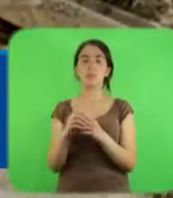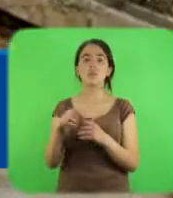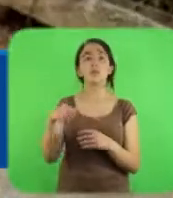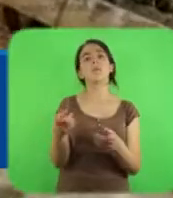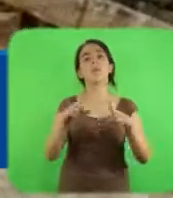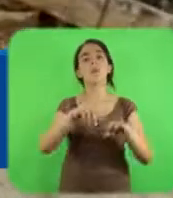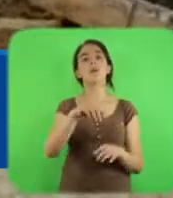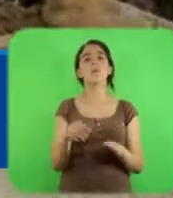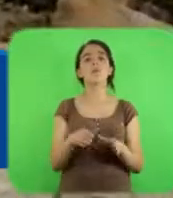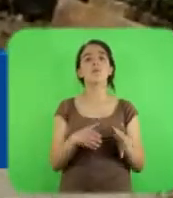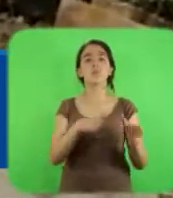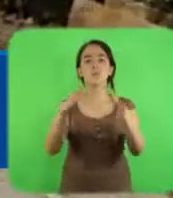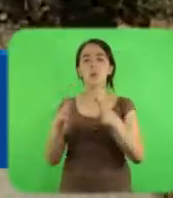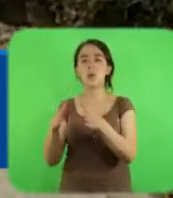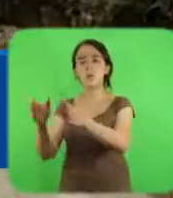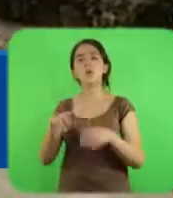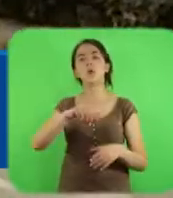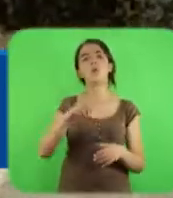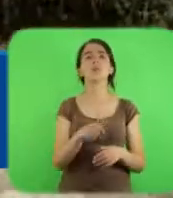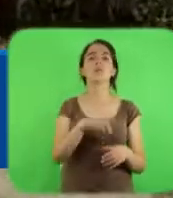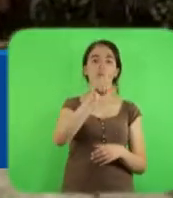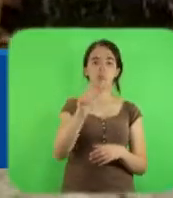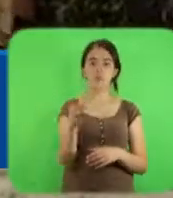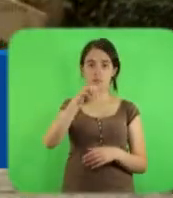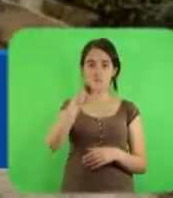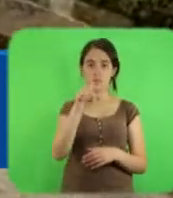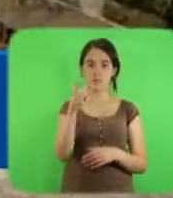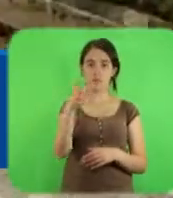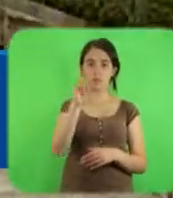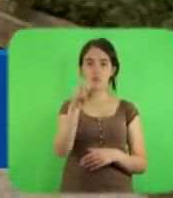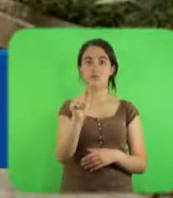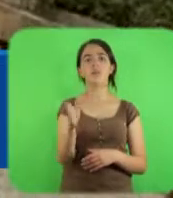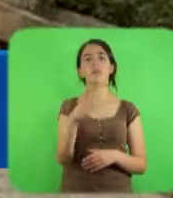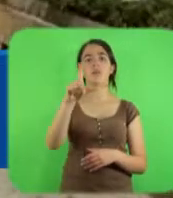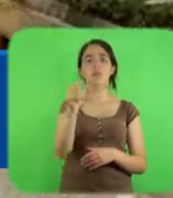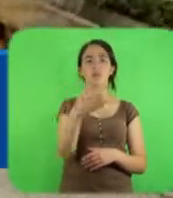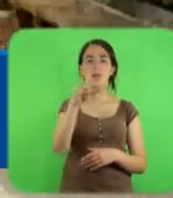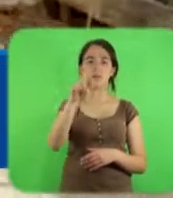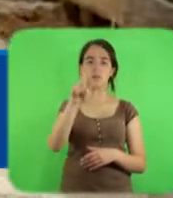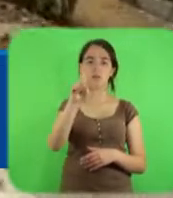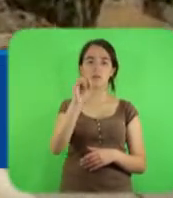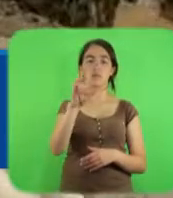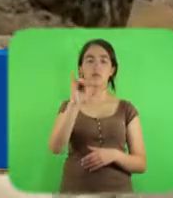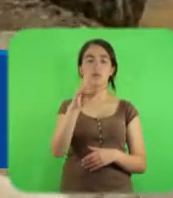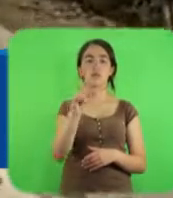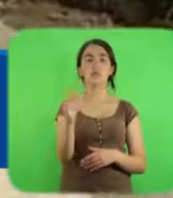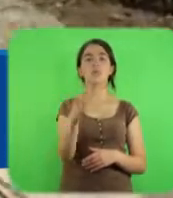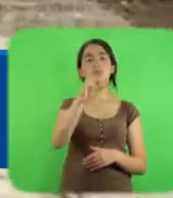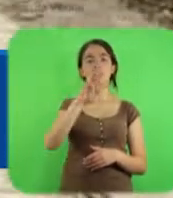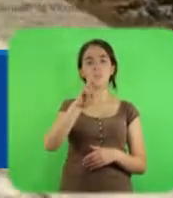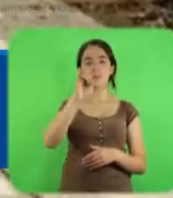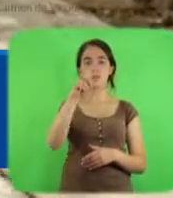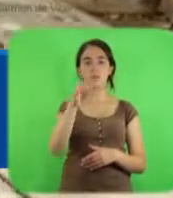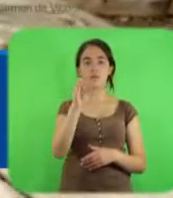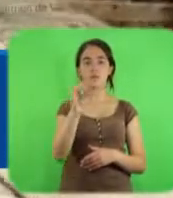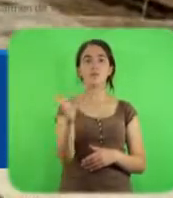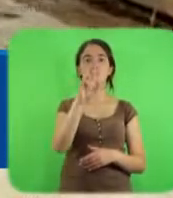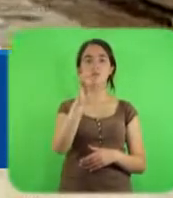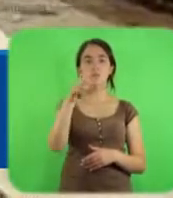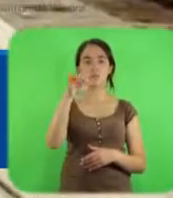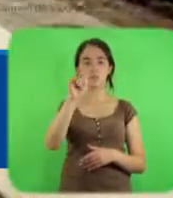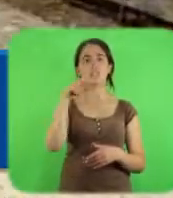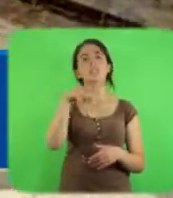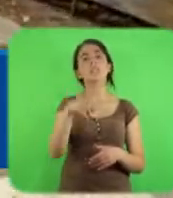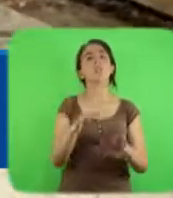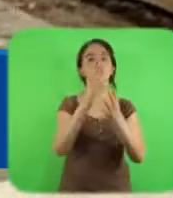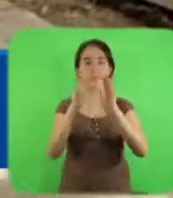la vereda La Madera con 160 metros lineales, además de obras en La Florida, La Milagrosa y Cristo Rey. Con esta